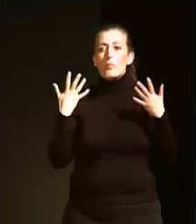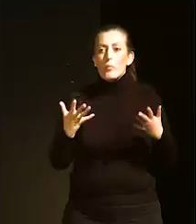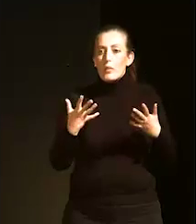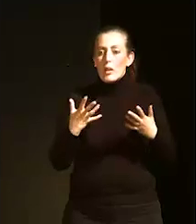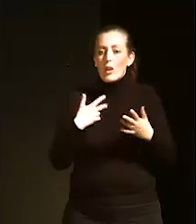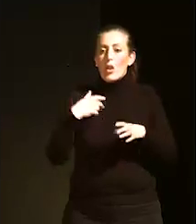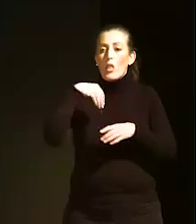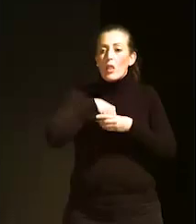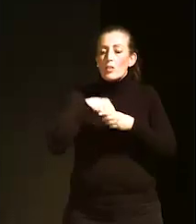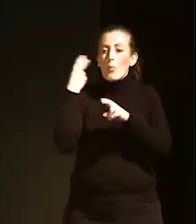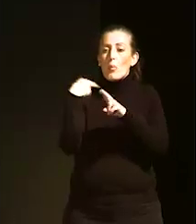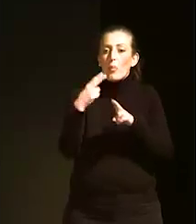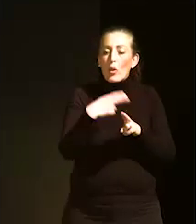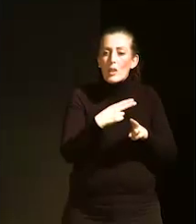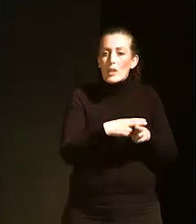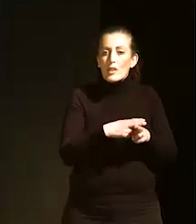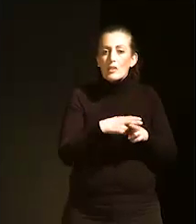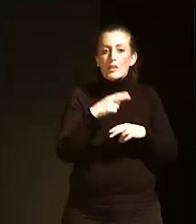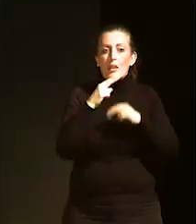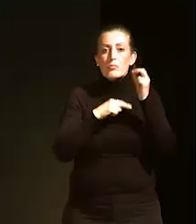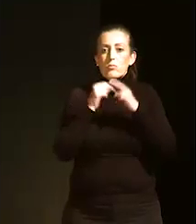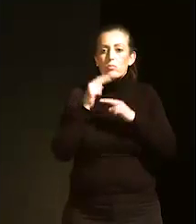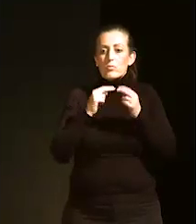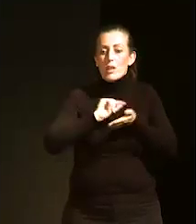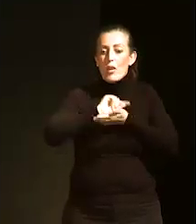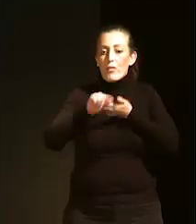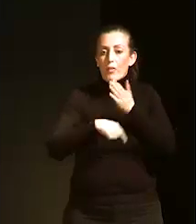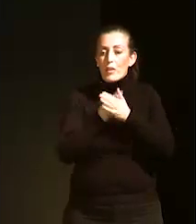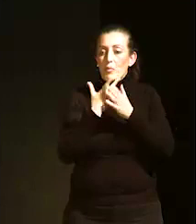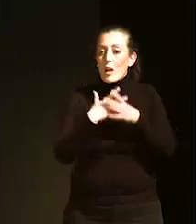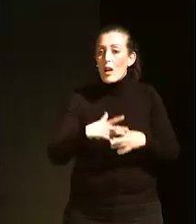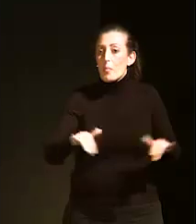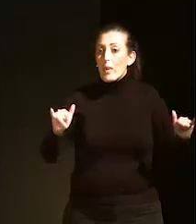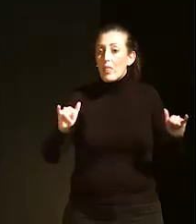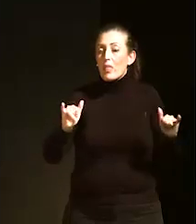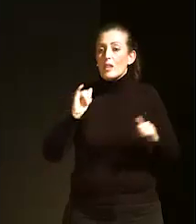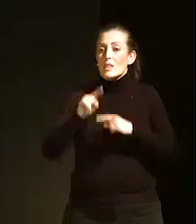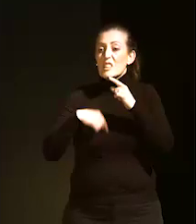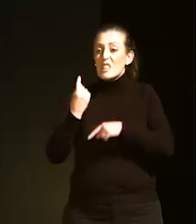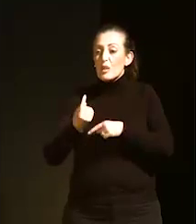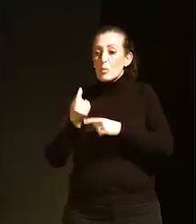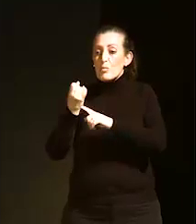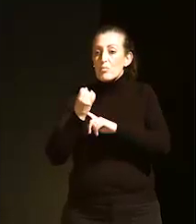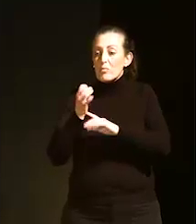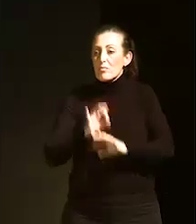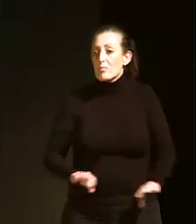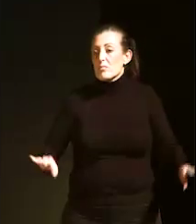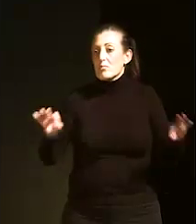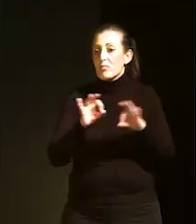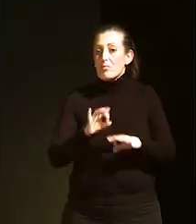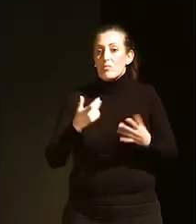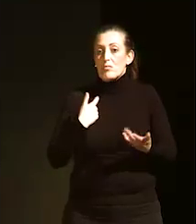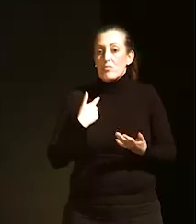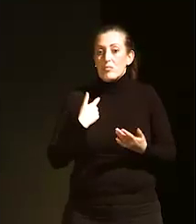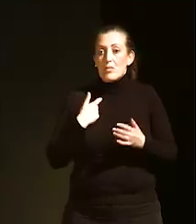de las políticas que se construyeron después de la firma de la paz y que ni siquiera a nosotras y nosotros conocemos son